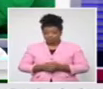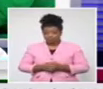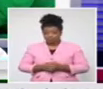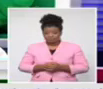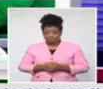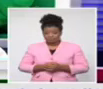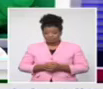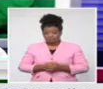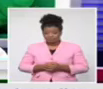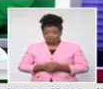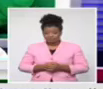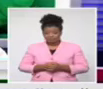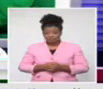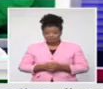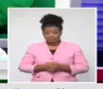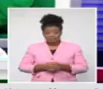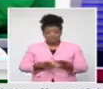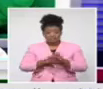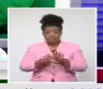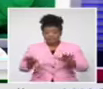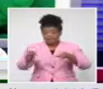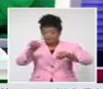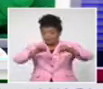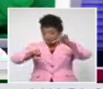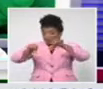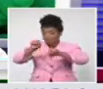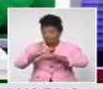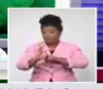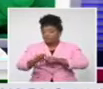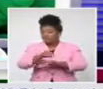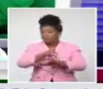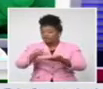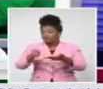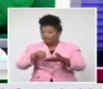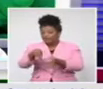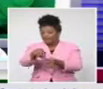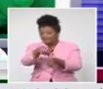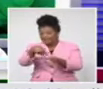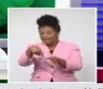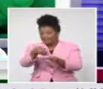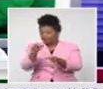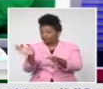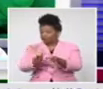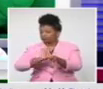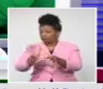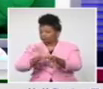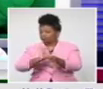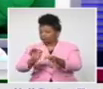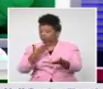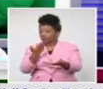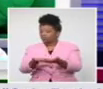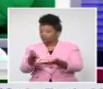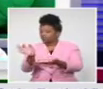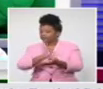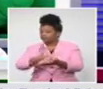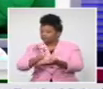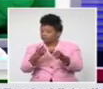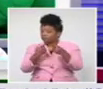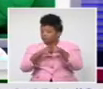Ya el laboratorio del municipio especial Isla de la Juventud todavía no está informando muestras, pero de todas